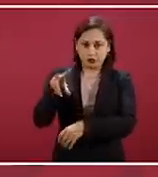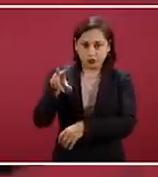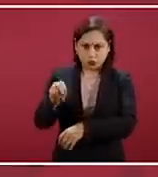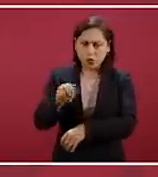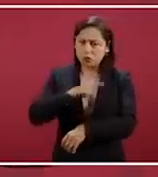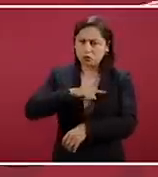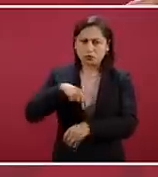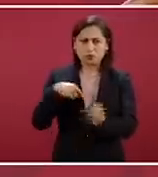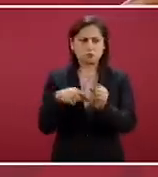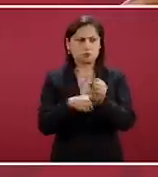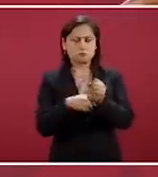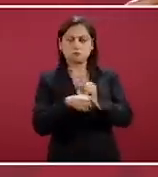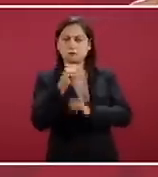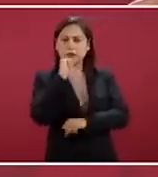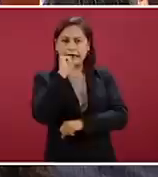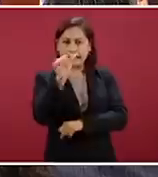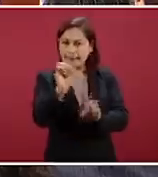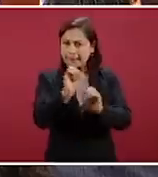ocultar nada,